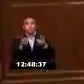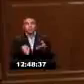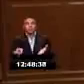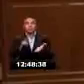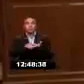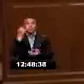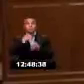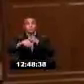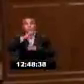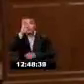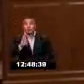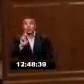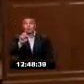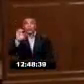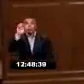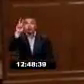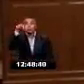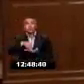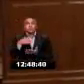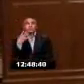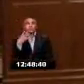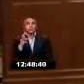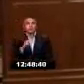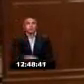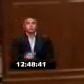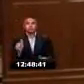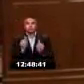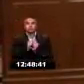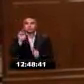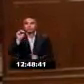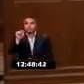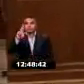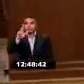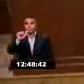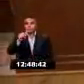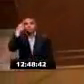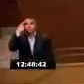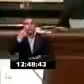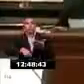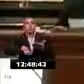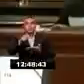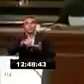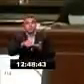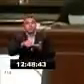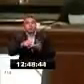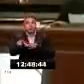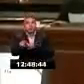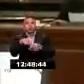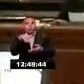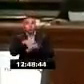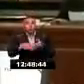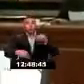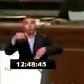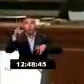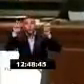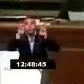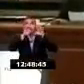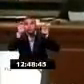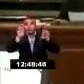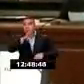viajó a brasil en enero de 2017 junto a alexis me da para contratar un estudio jurídico por el caso odebrecht